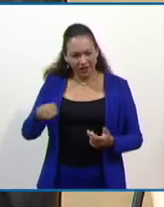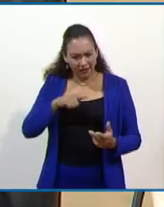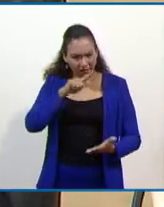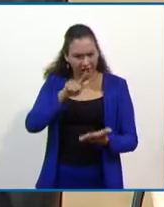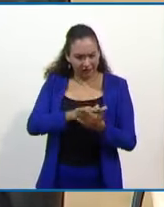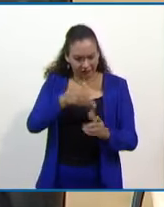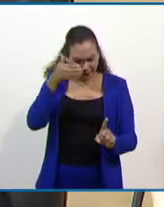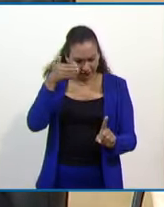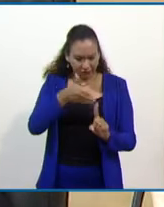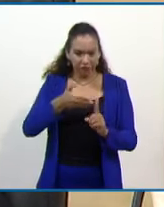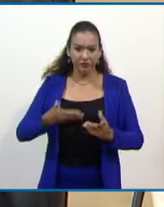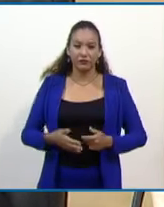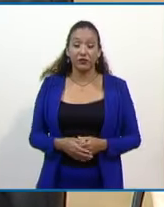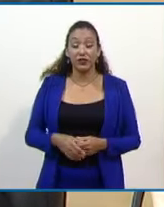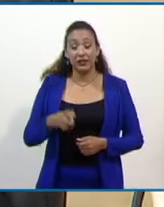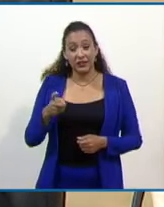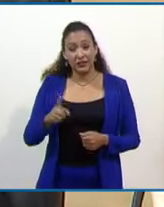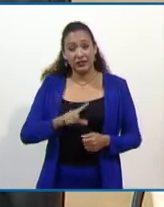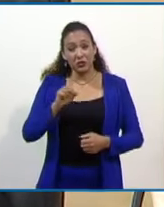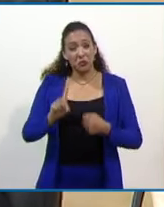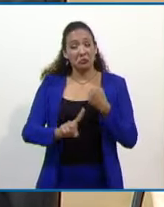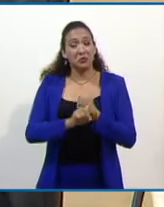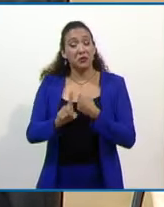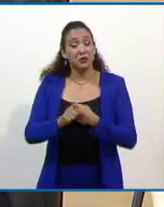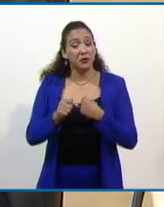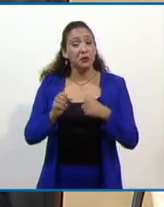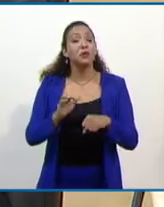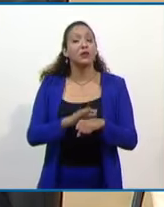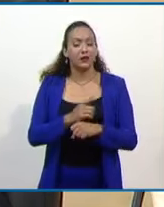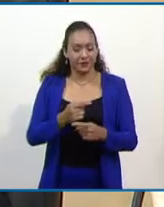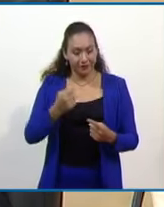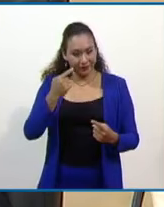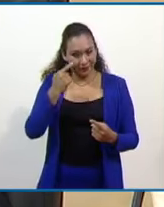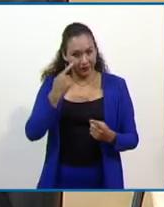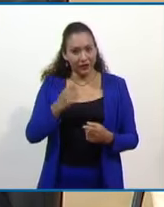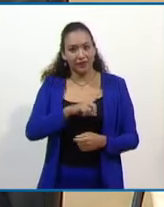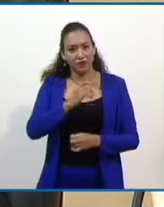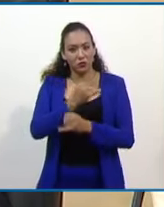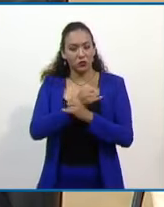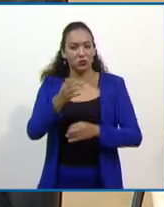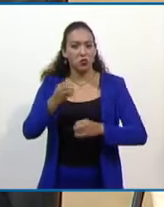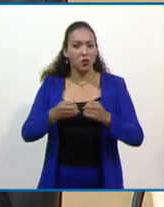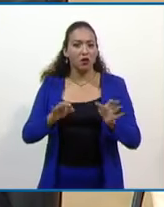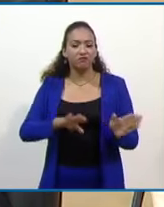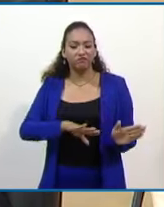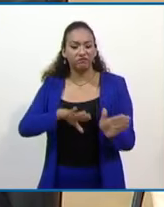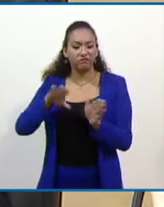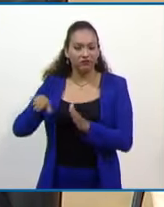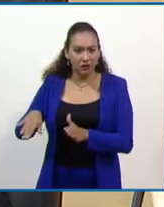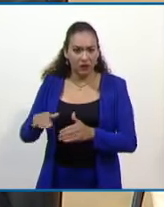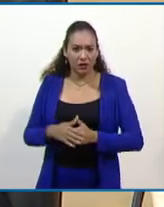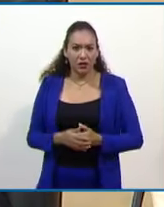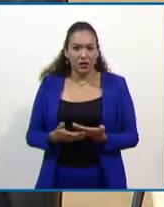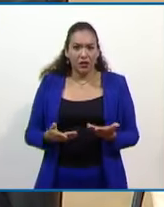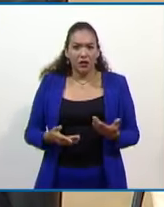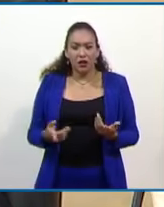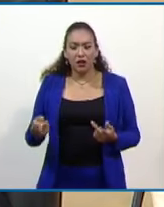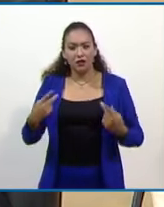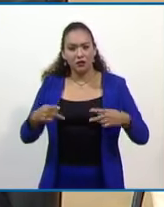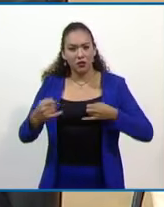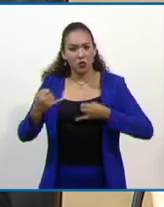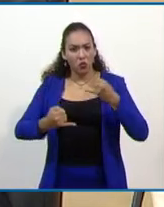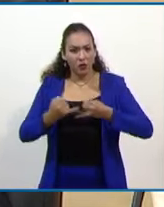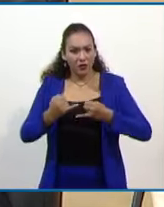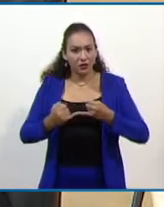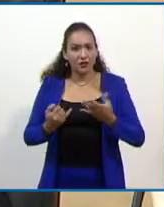generará tensiones entre las obligaciones de independencia e imparcialidad judiciales y la necesidad de tener